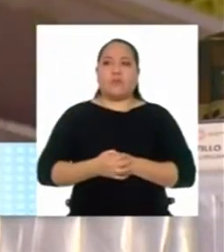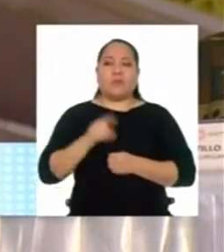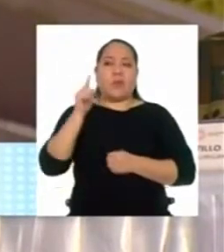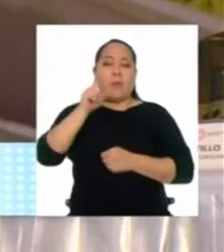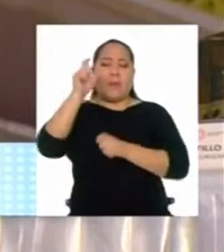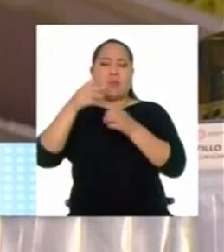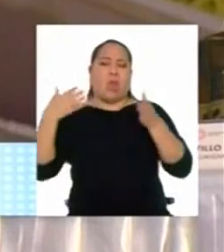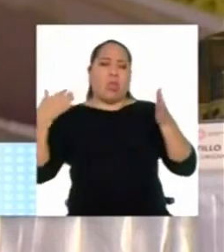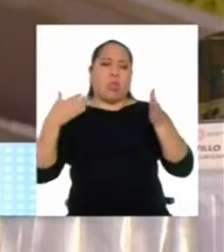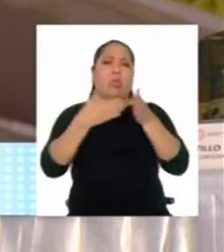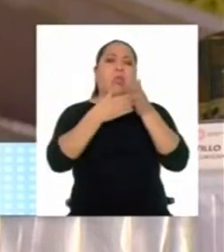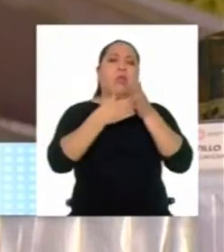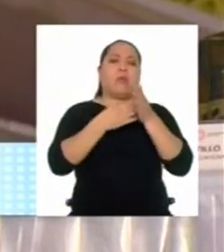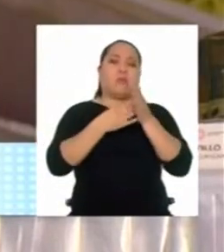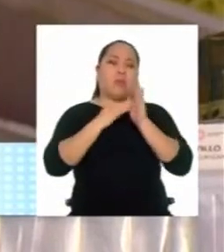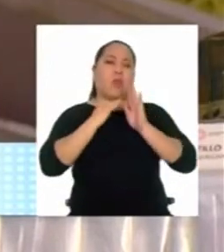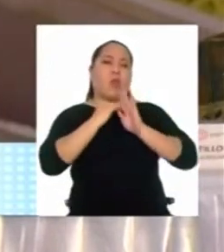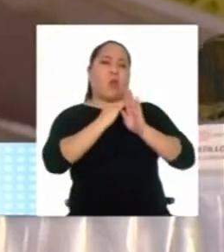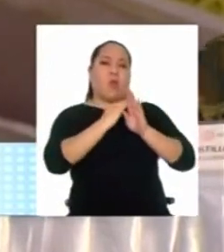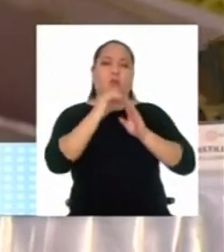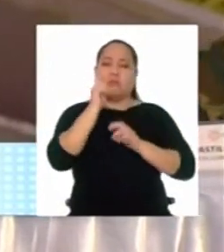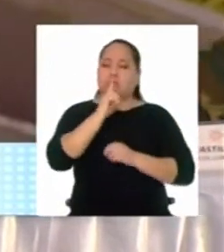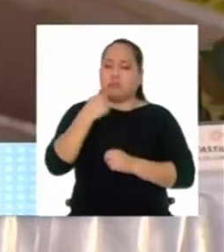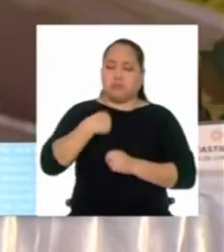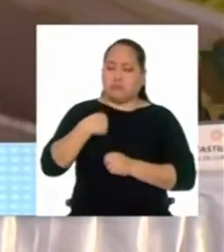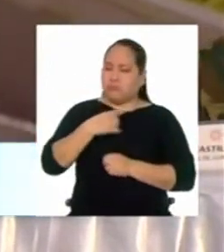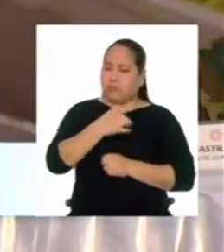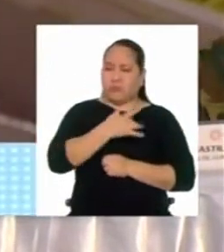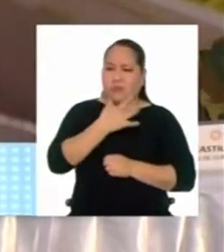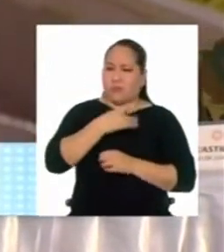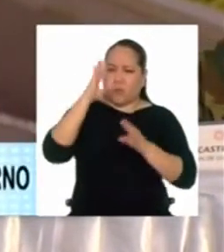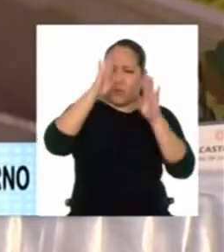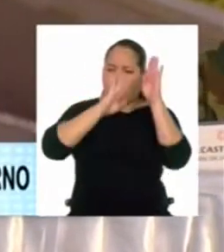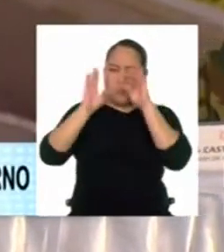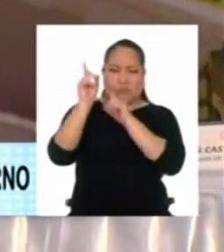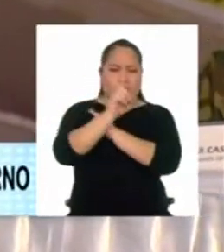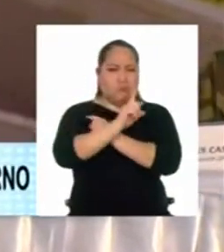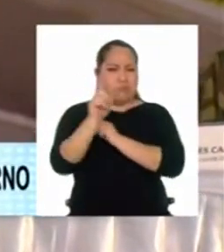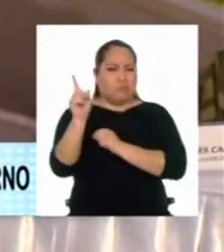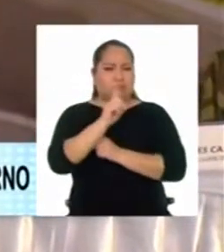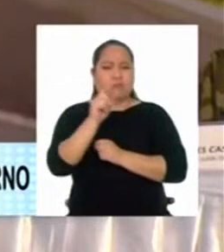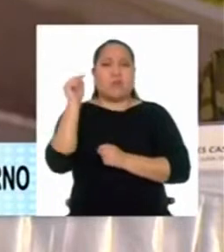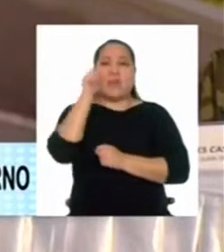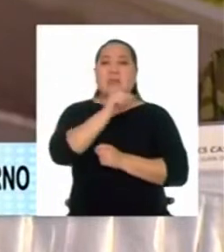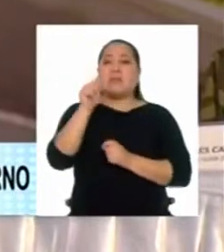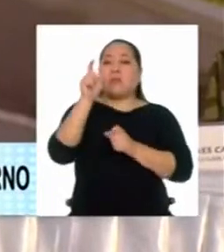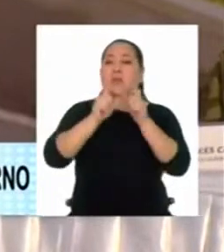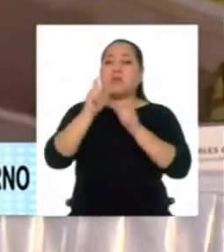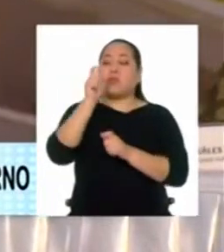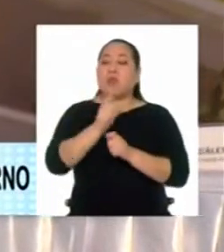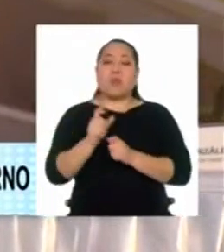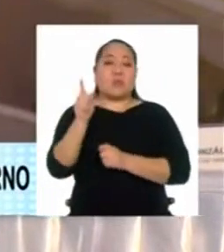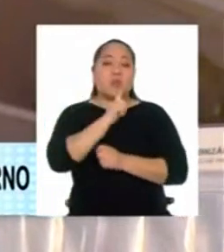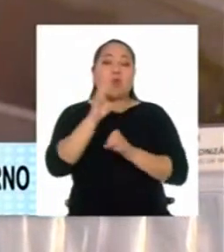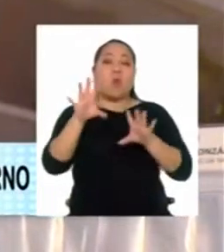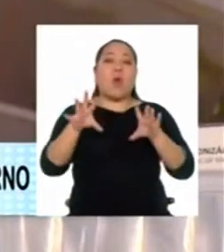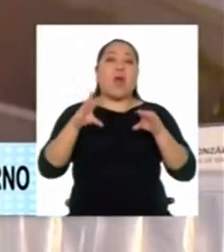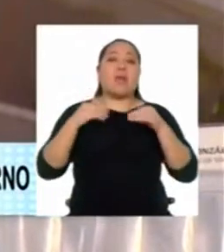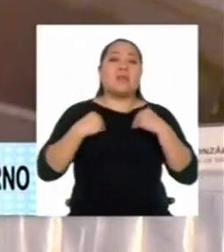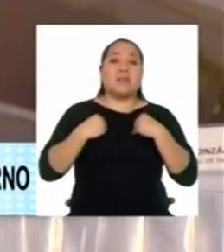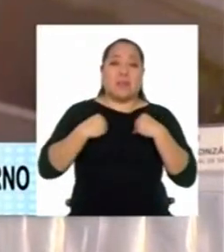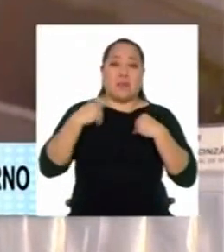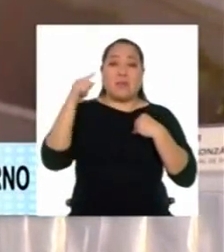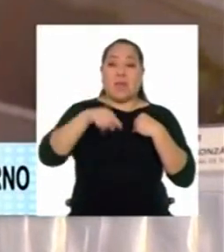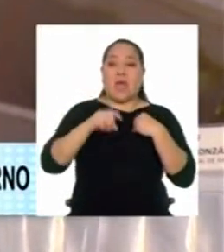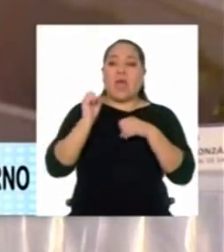la oposición, a mí no me preocupa los que aquellos que todavía no conciben haber